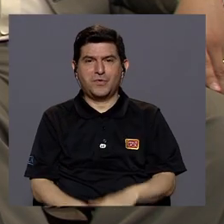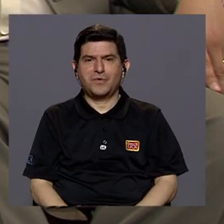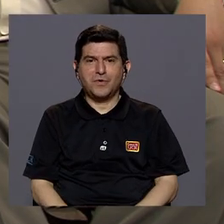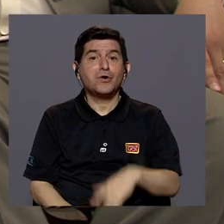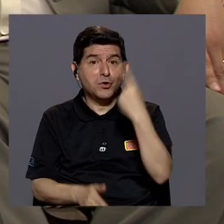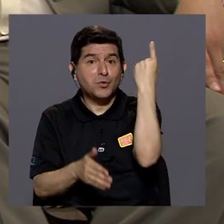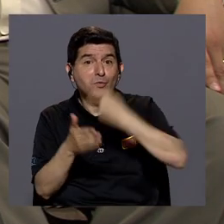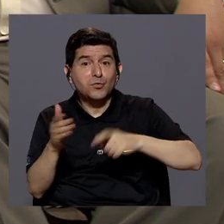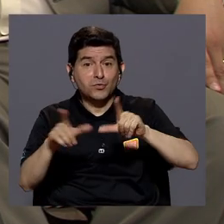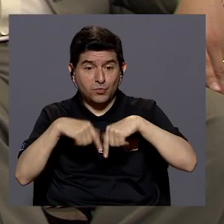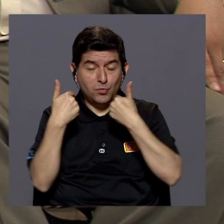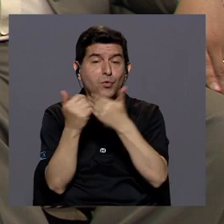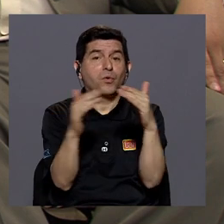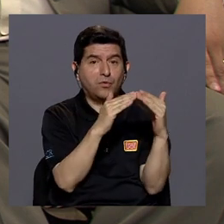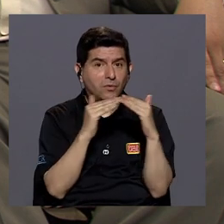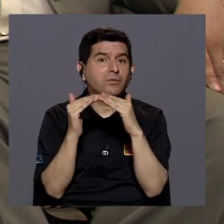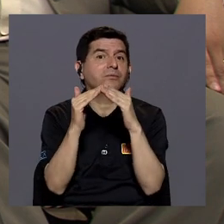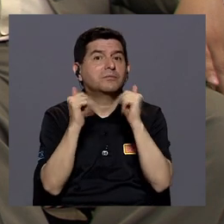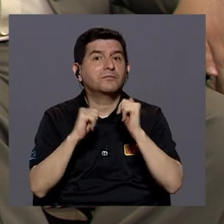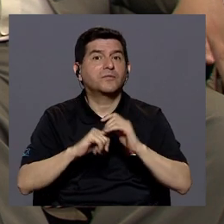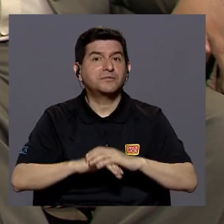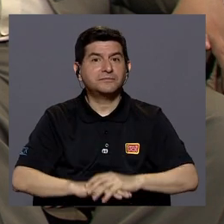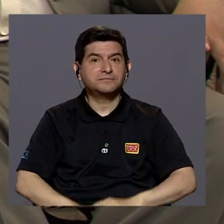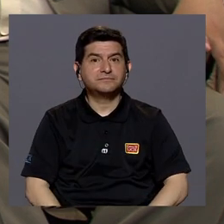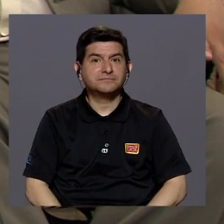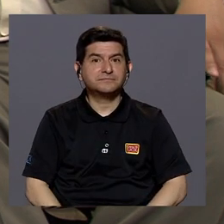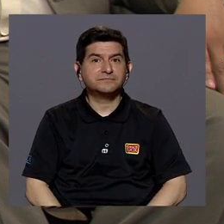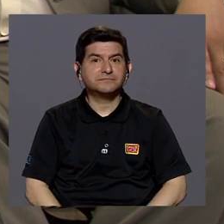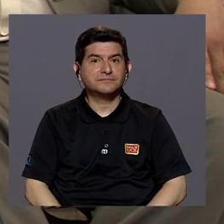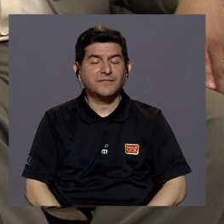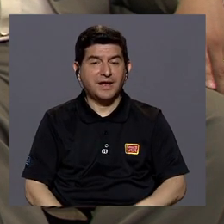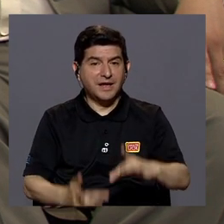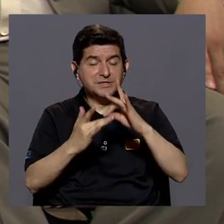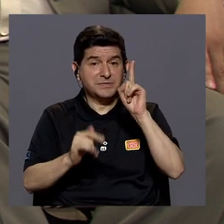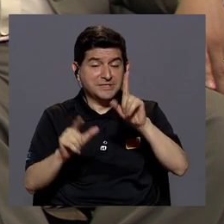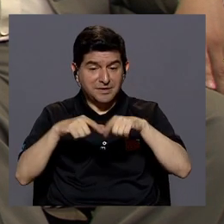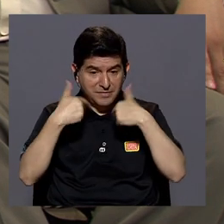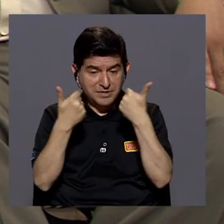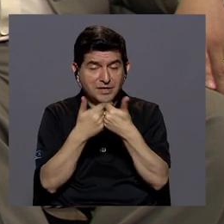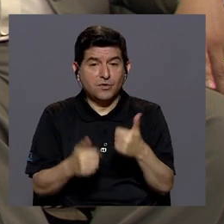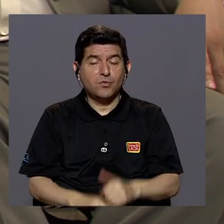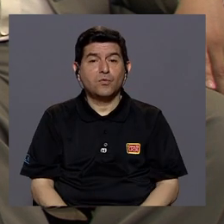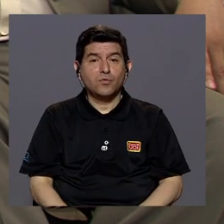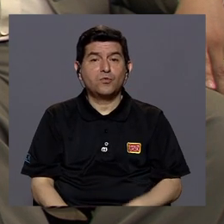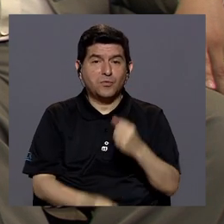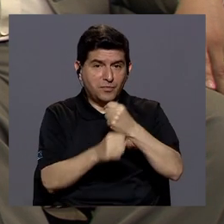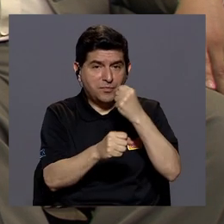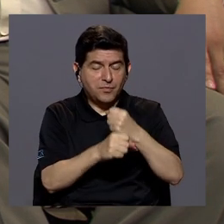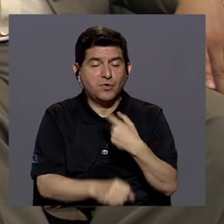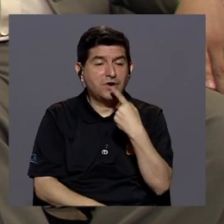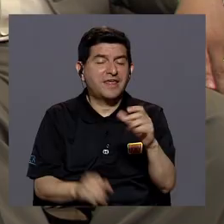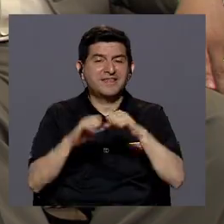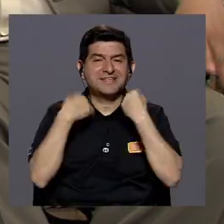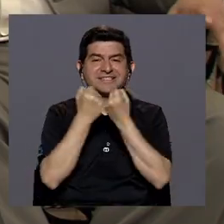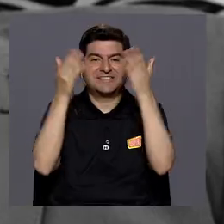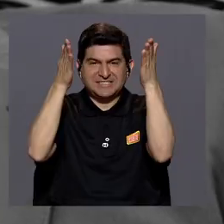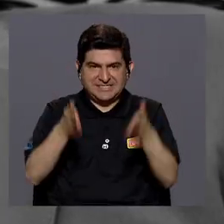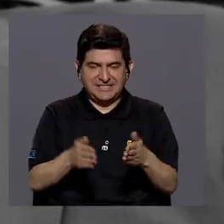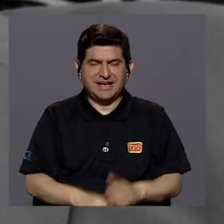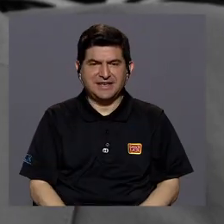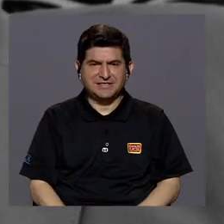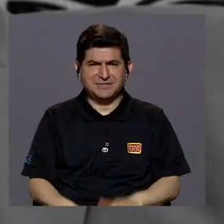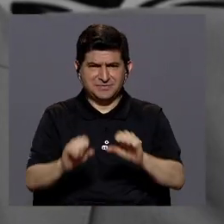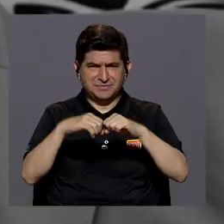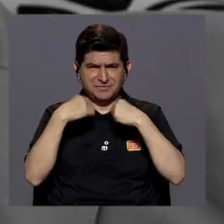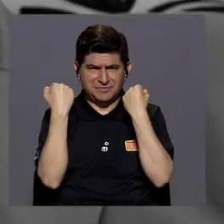con un sector de la población, inclusive con un gremio, es cuando usted le dice a los sindicalistas que si el